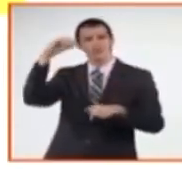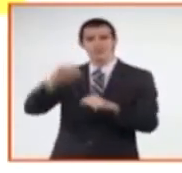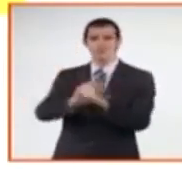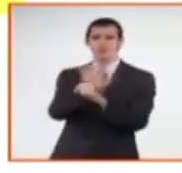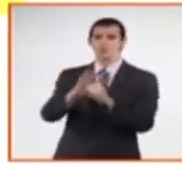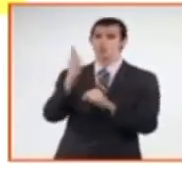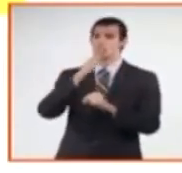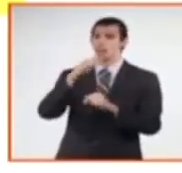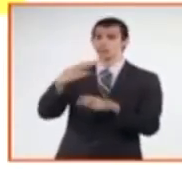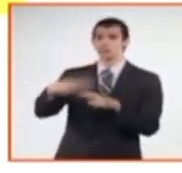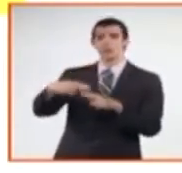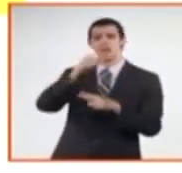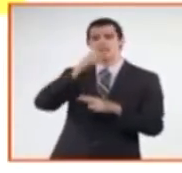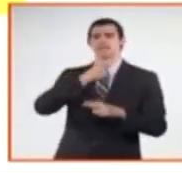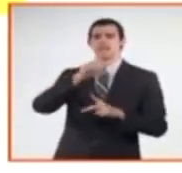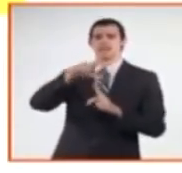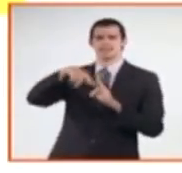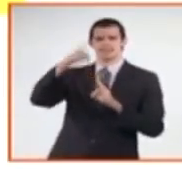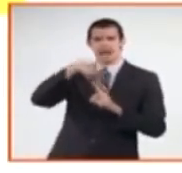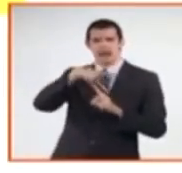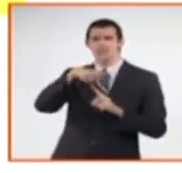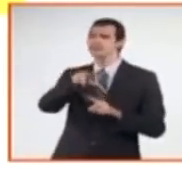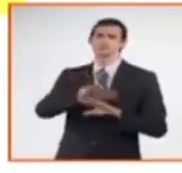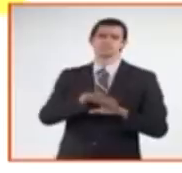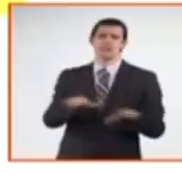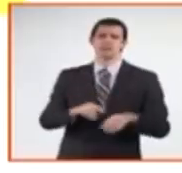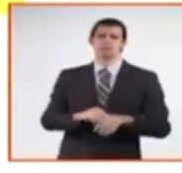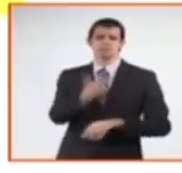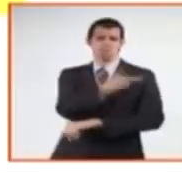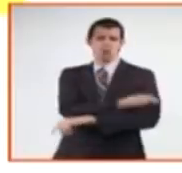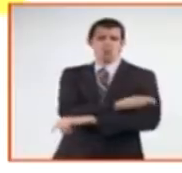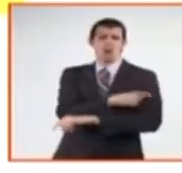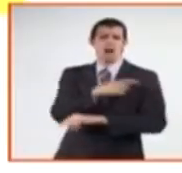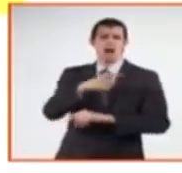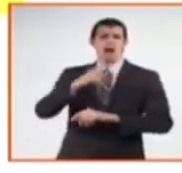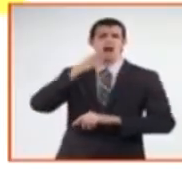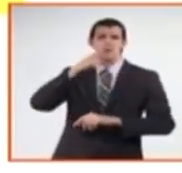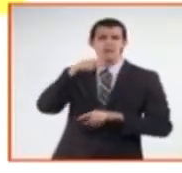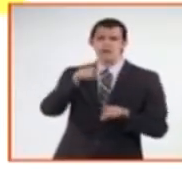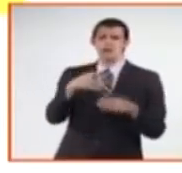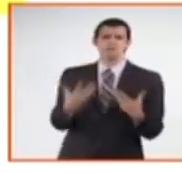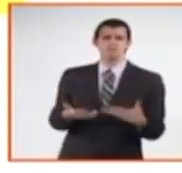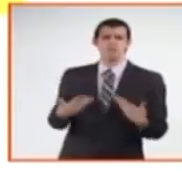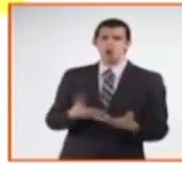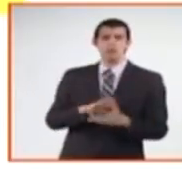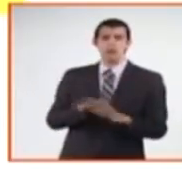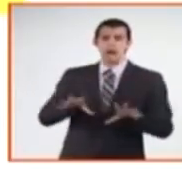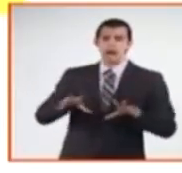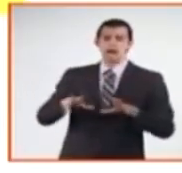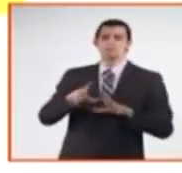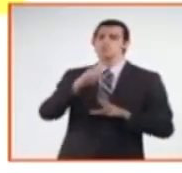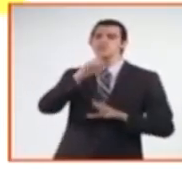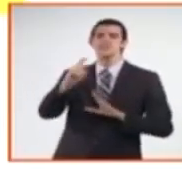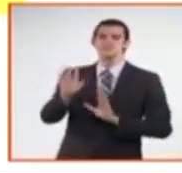esto es midiendo la efectividad un mes dos y tres meses